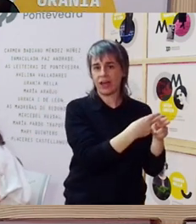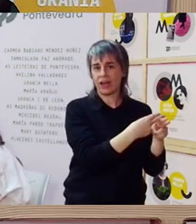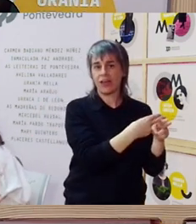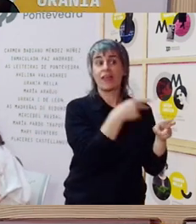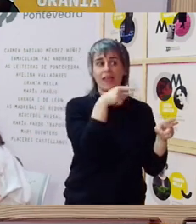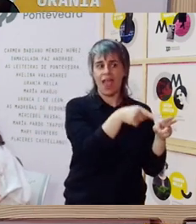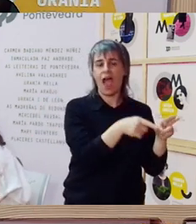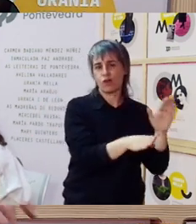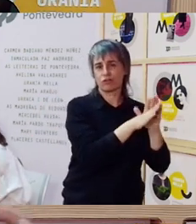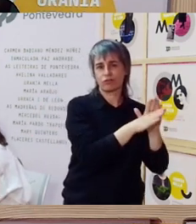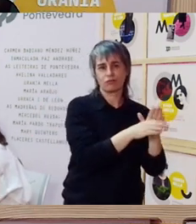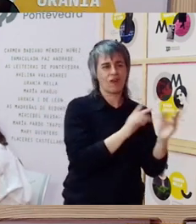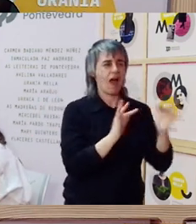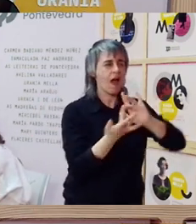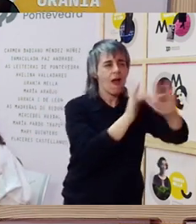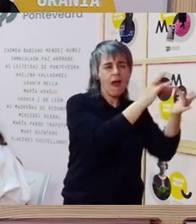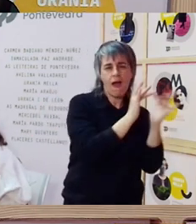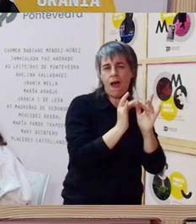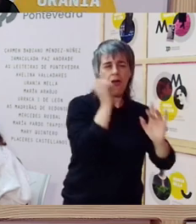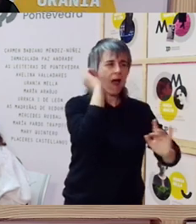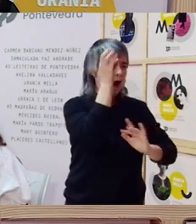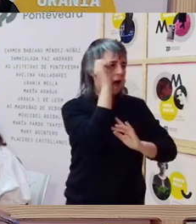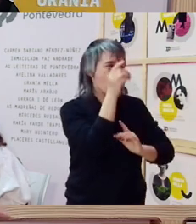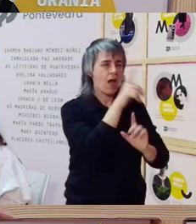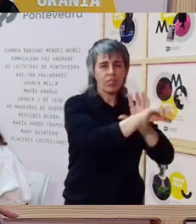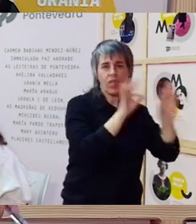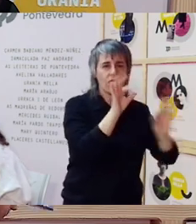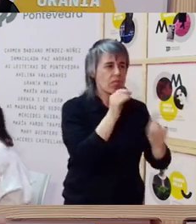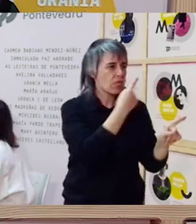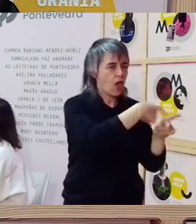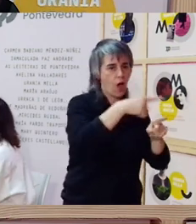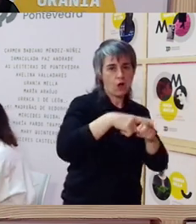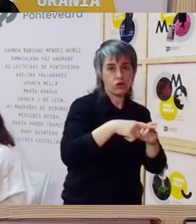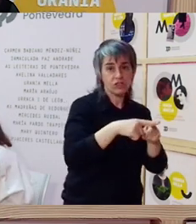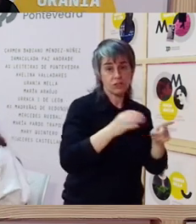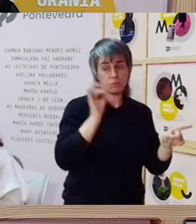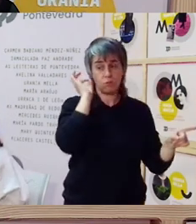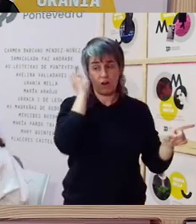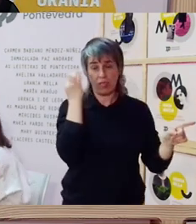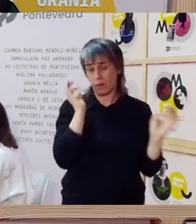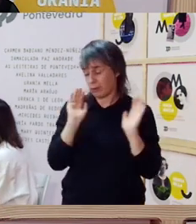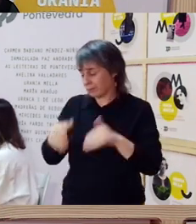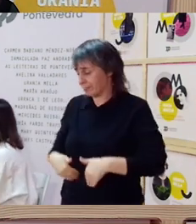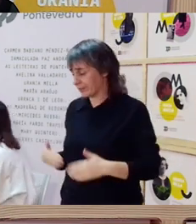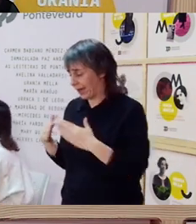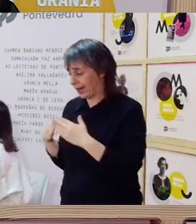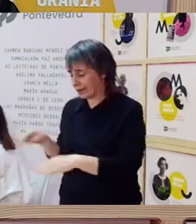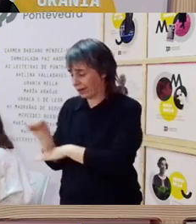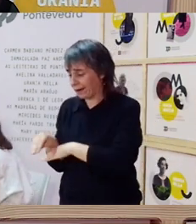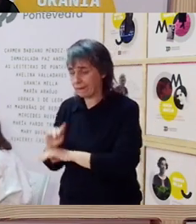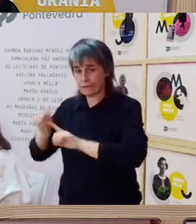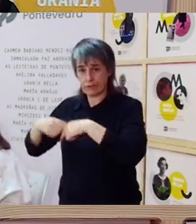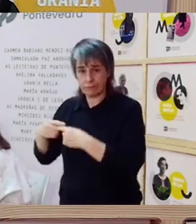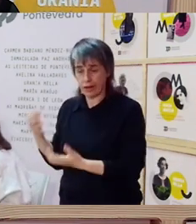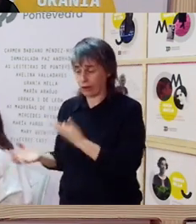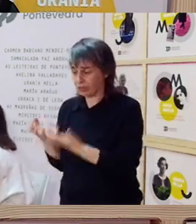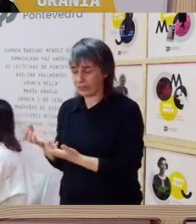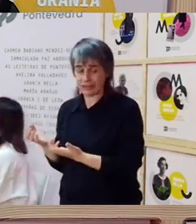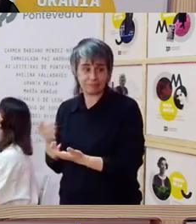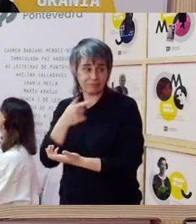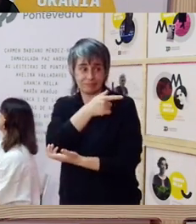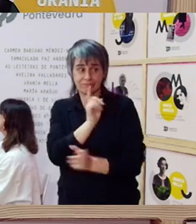parte da asamblea. E entón aí era onde se decidían as cousas, ou se volvían a decidir as cousas, pues e elas xa non